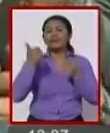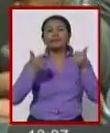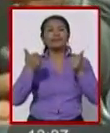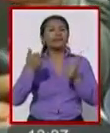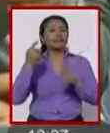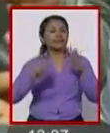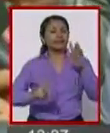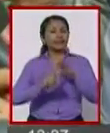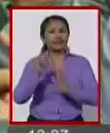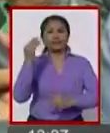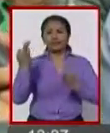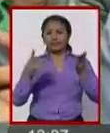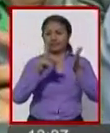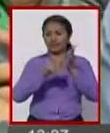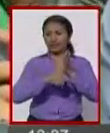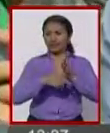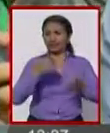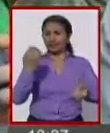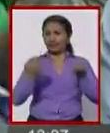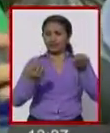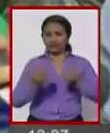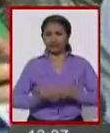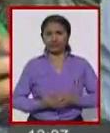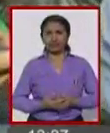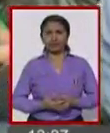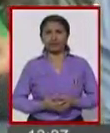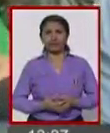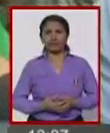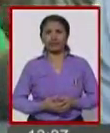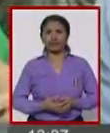motivos, para después poder terminar esta evaluación.